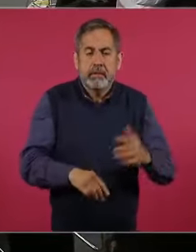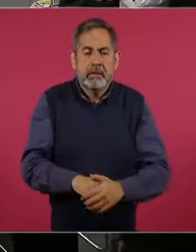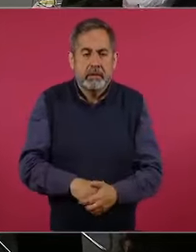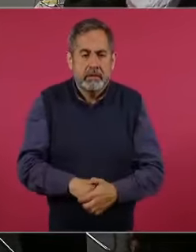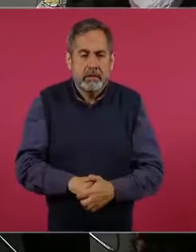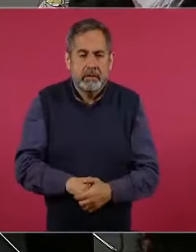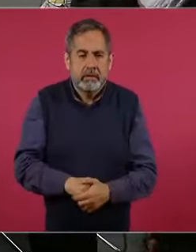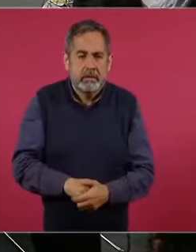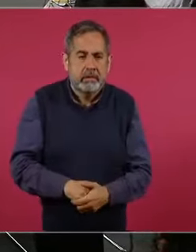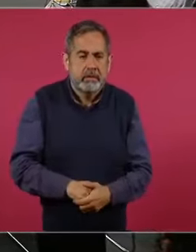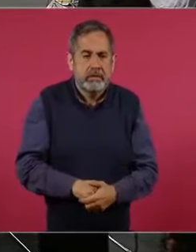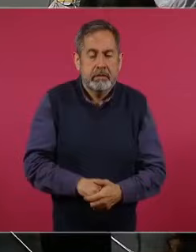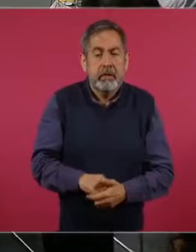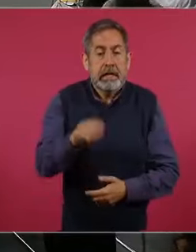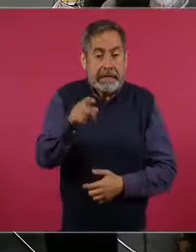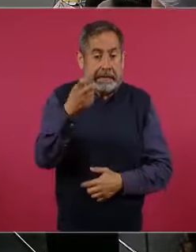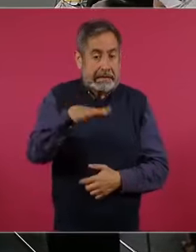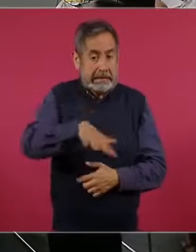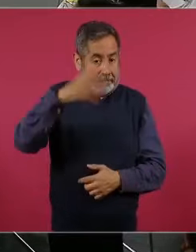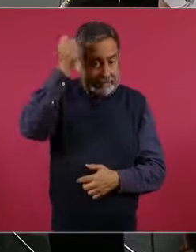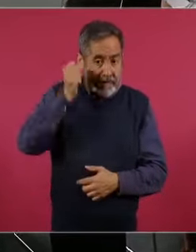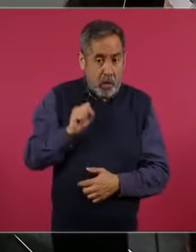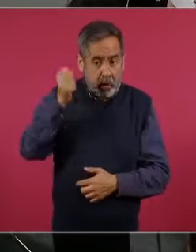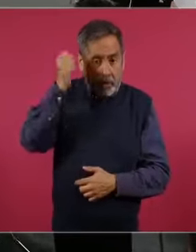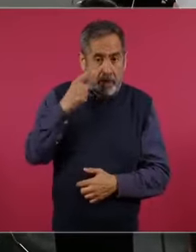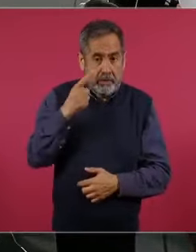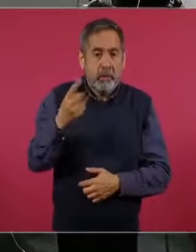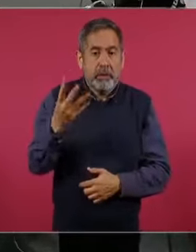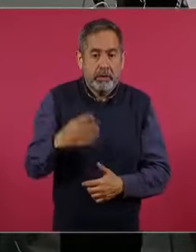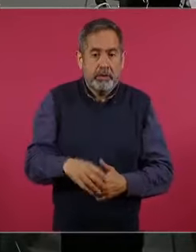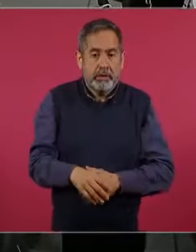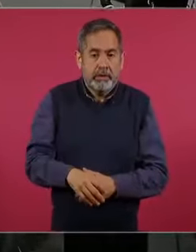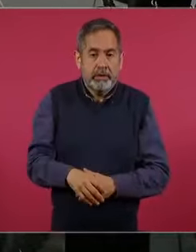soy. Sí, este es Sinaloa. 4